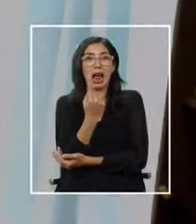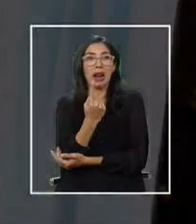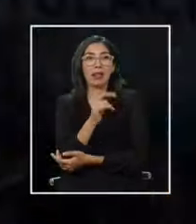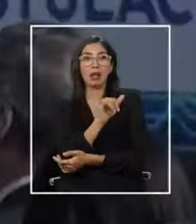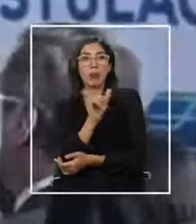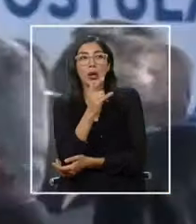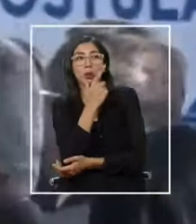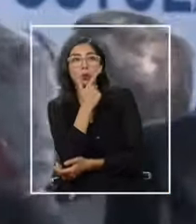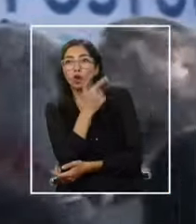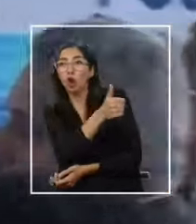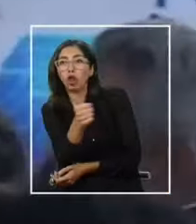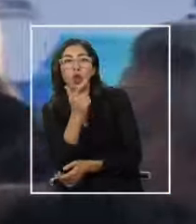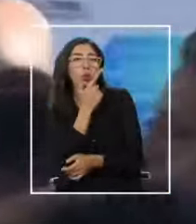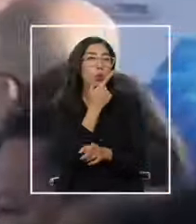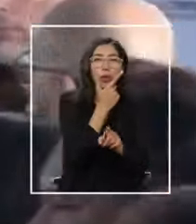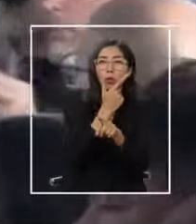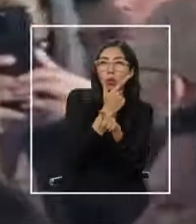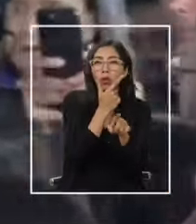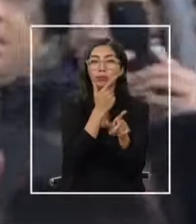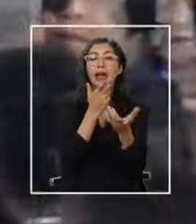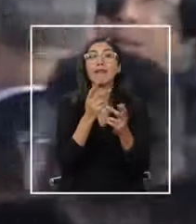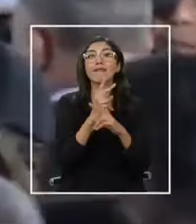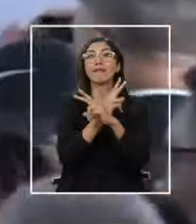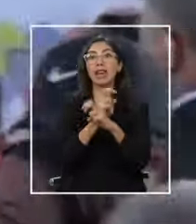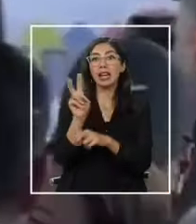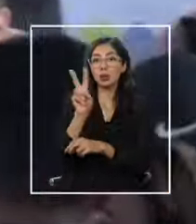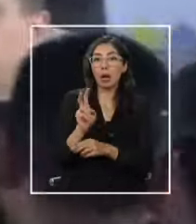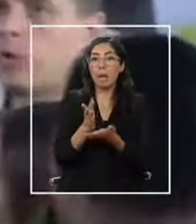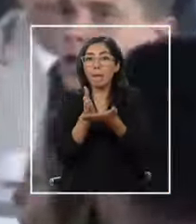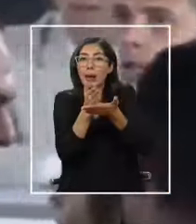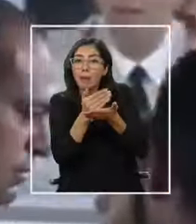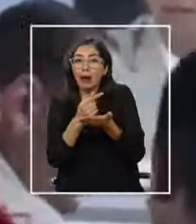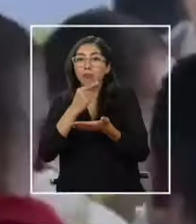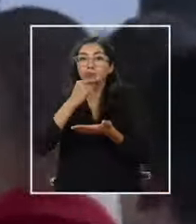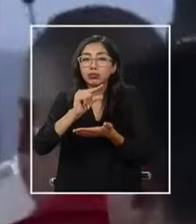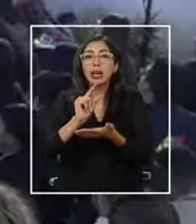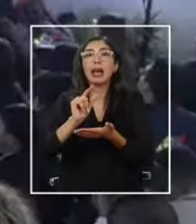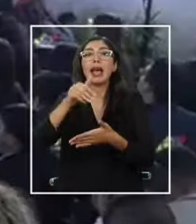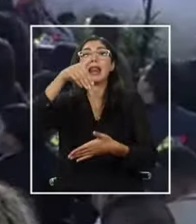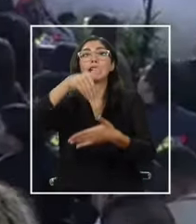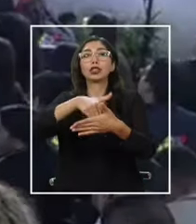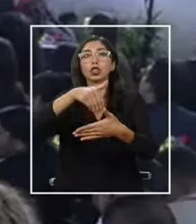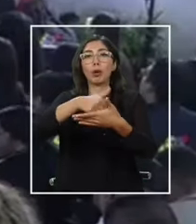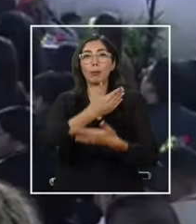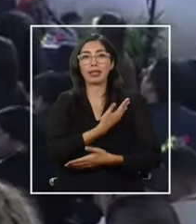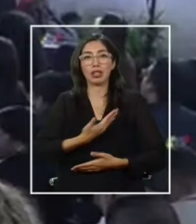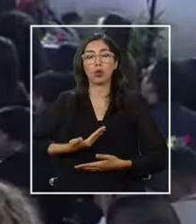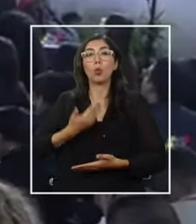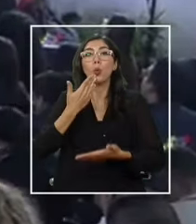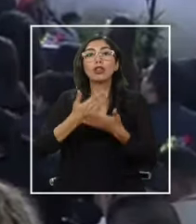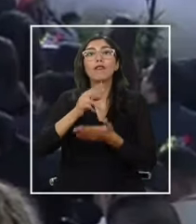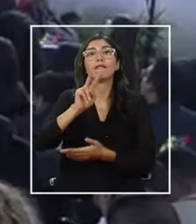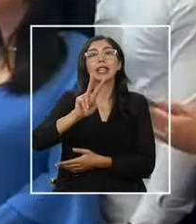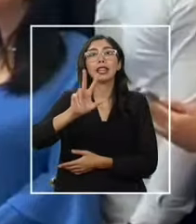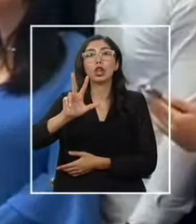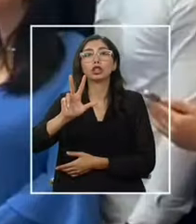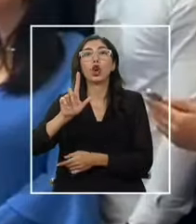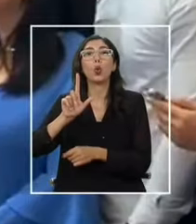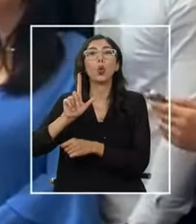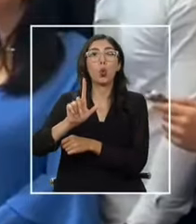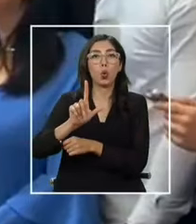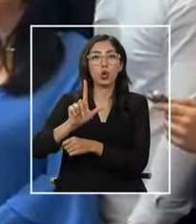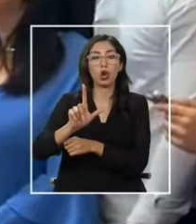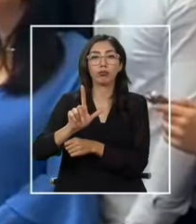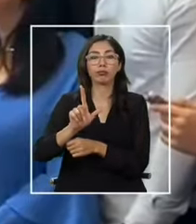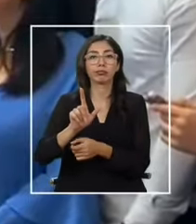de sospecha. En ese contexto, Venezuela prepara las elecciones presidenciales para el próximo 28 de julio, donde la oposición sigue